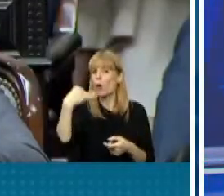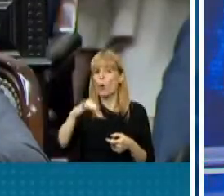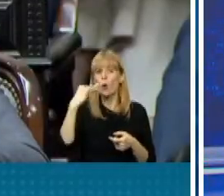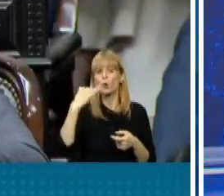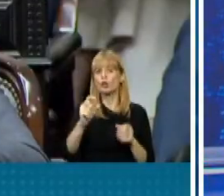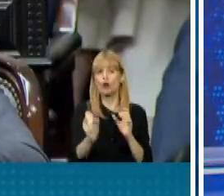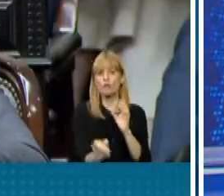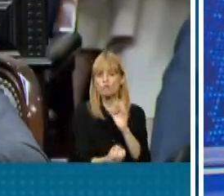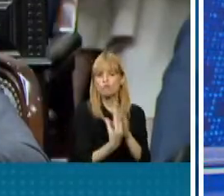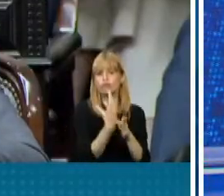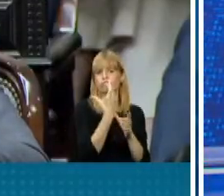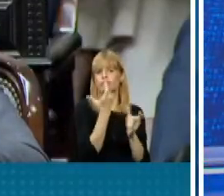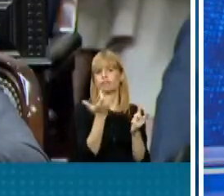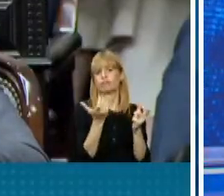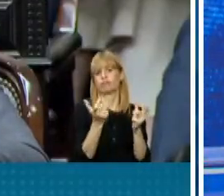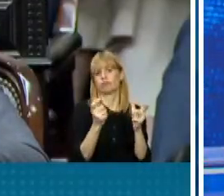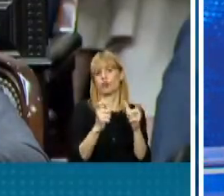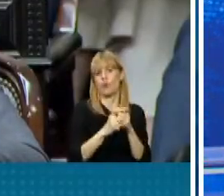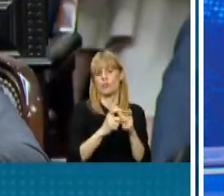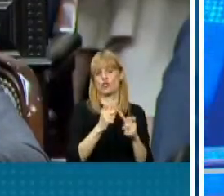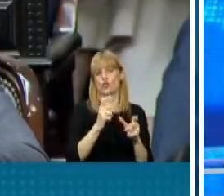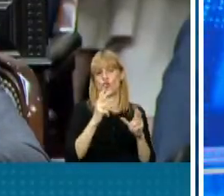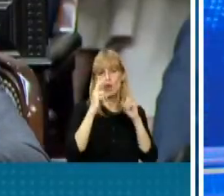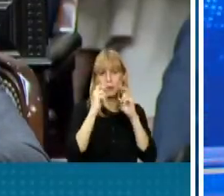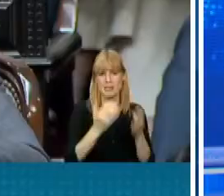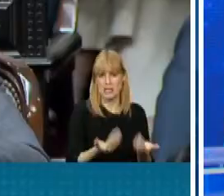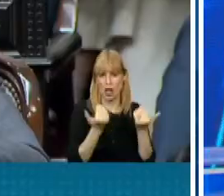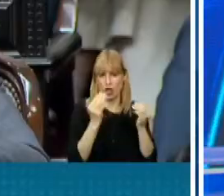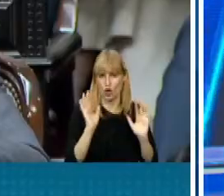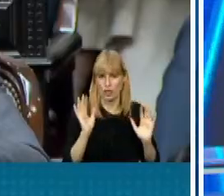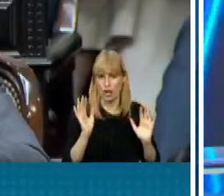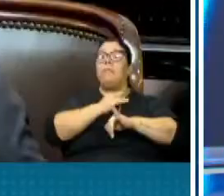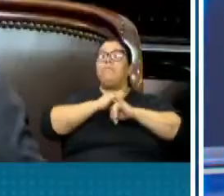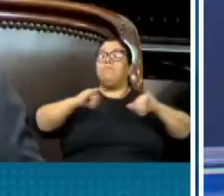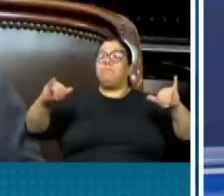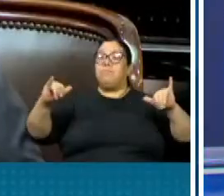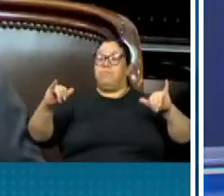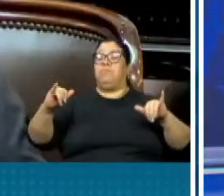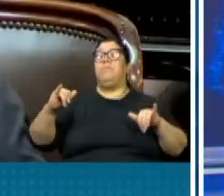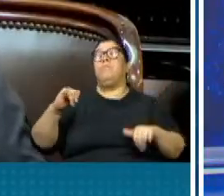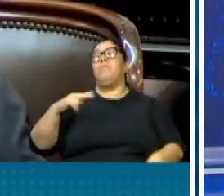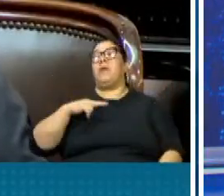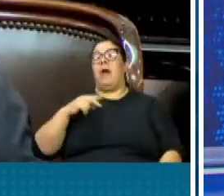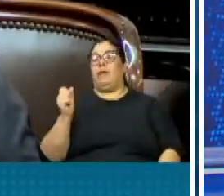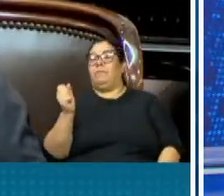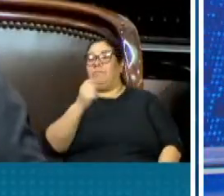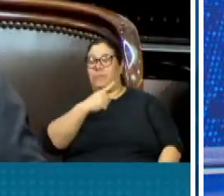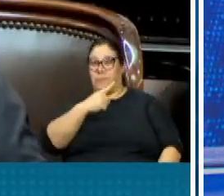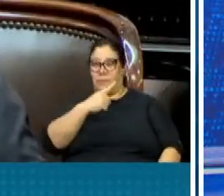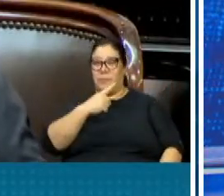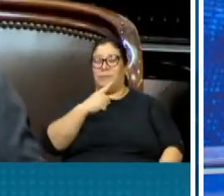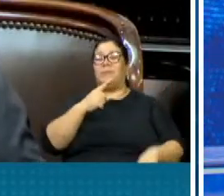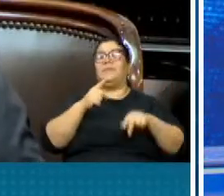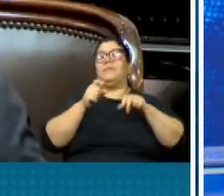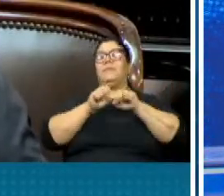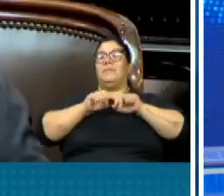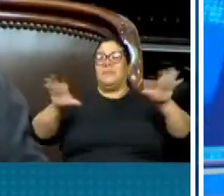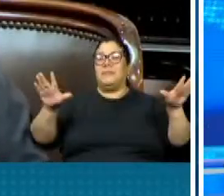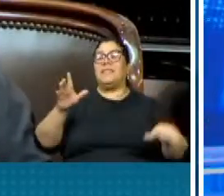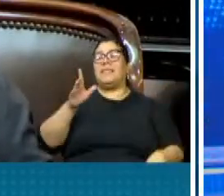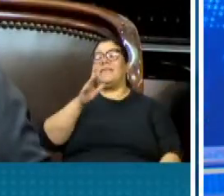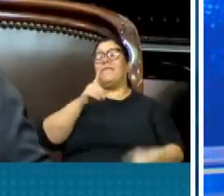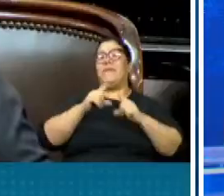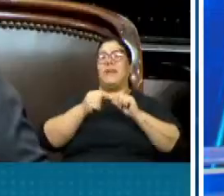plan de reforma laboral y reforma previsional, que se va a impulsar recién el año que viene, cuando ya tengas un Congreso renovado y estas cosas no te